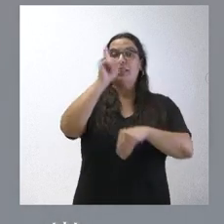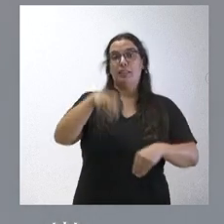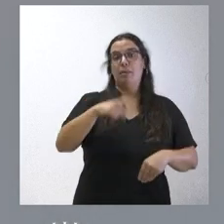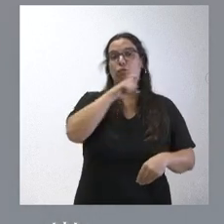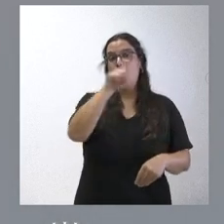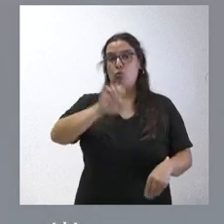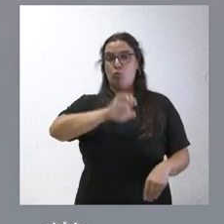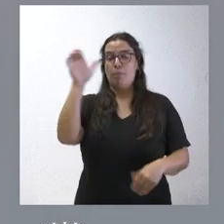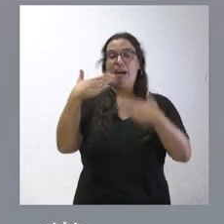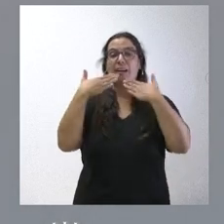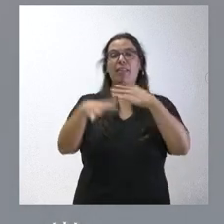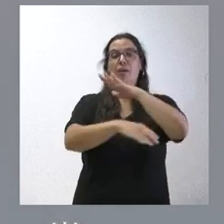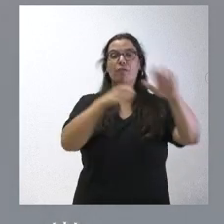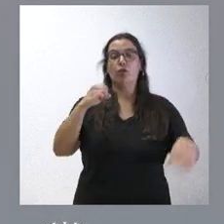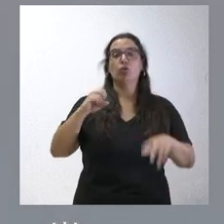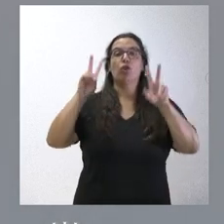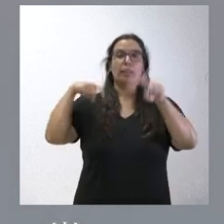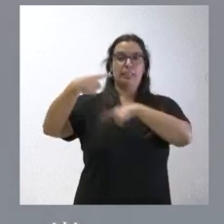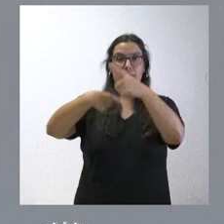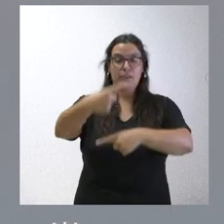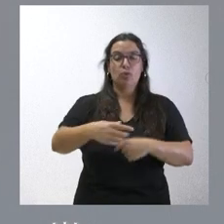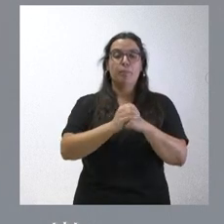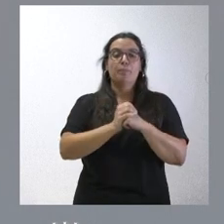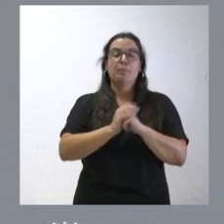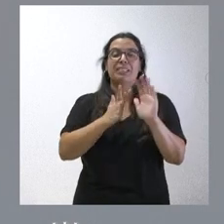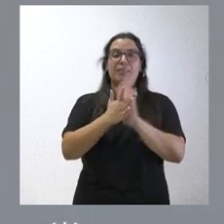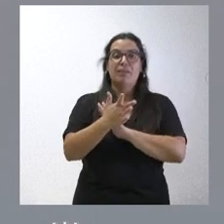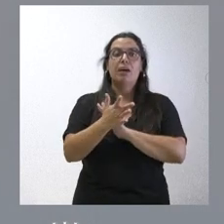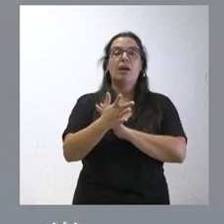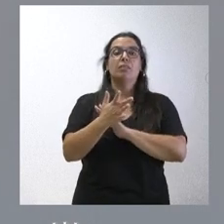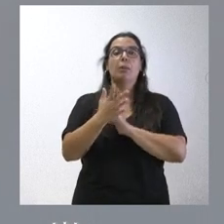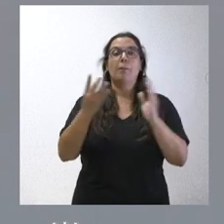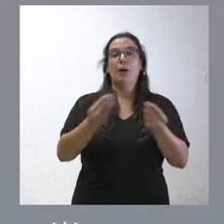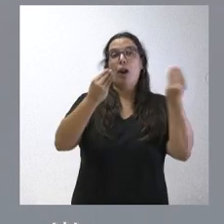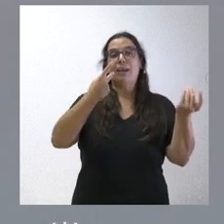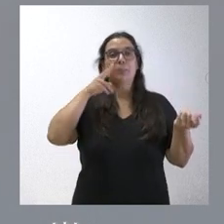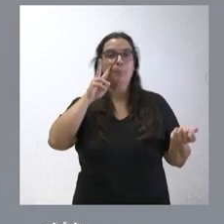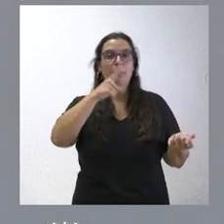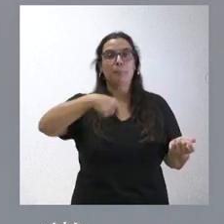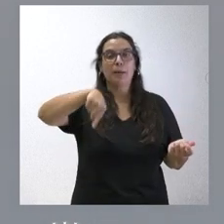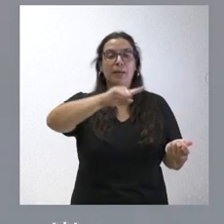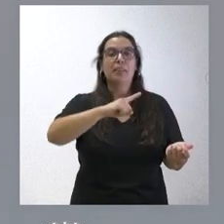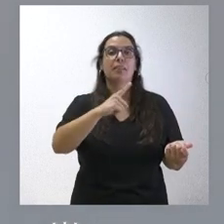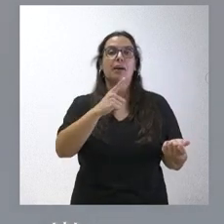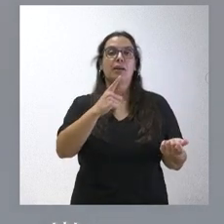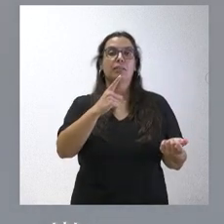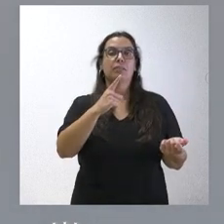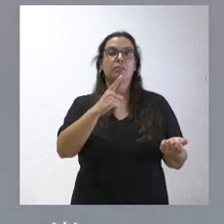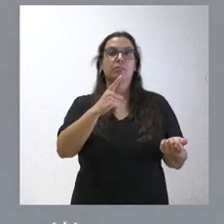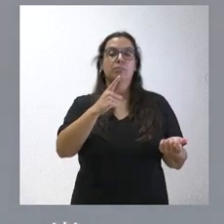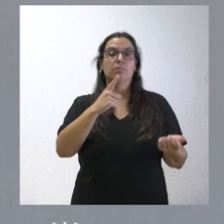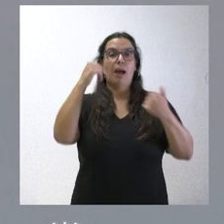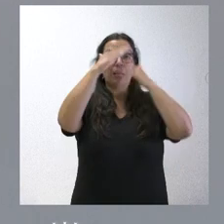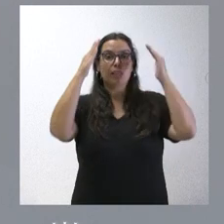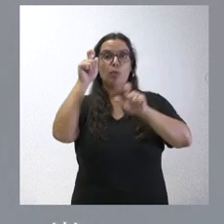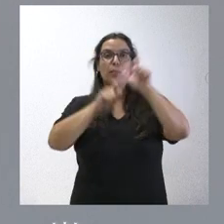Europea a través de los fondos next Generations de mejorar a través de más experiencias la atención